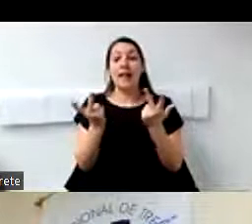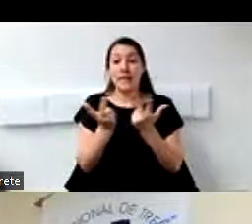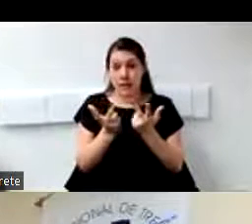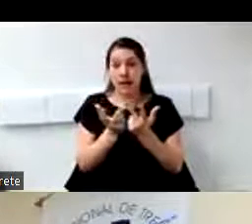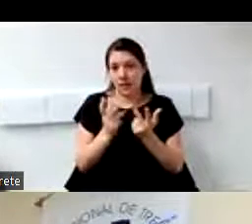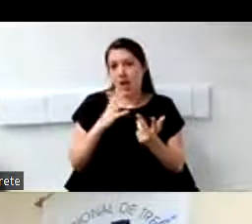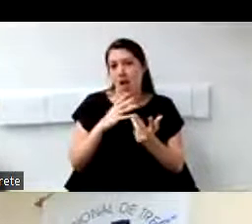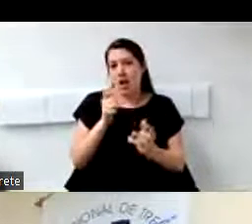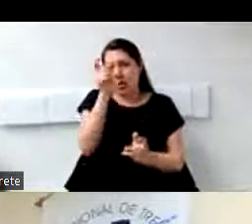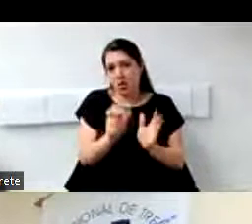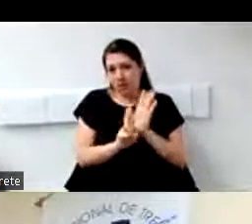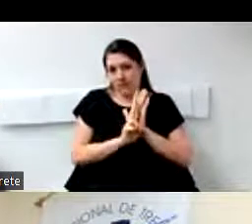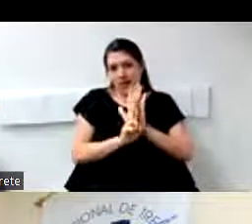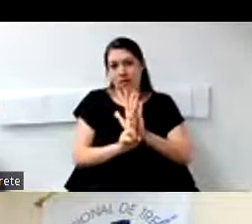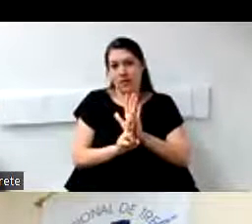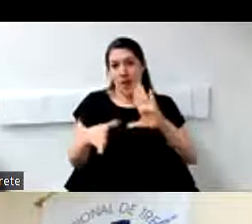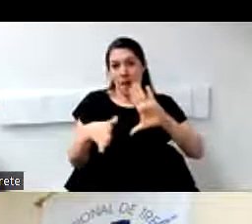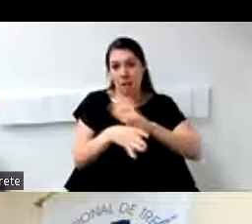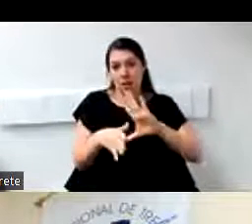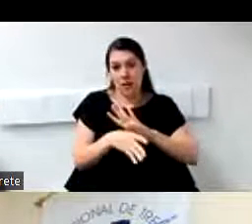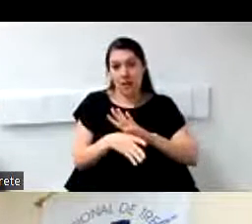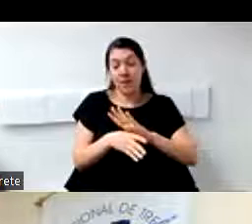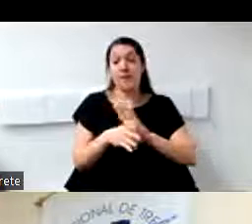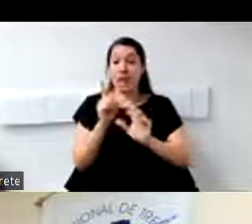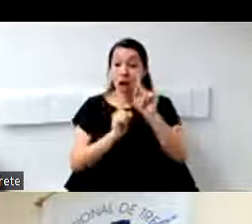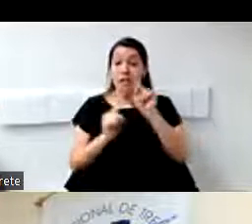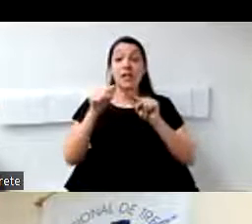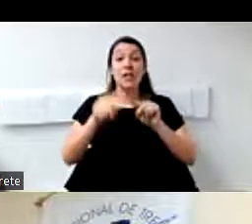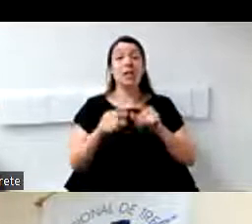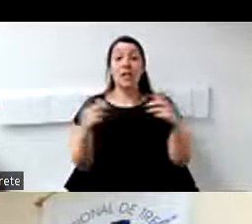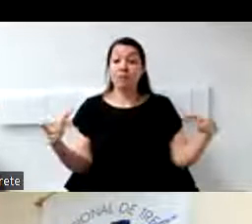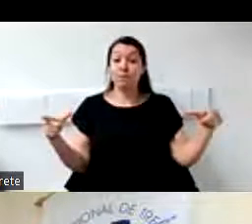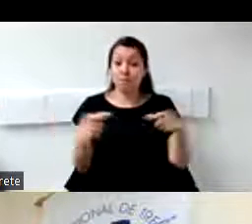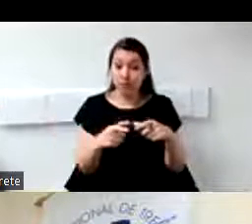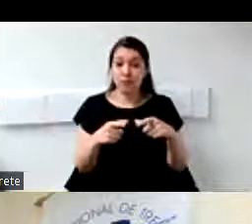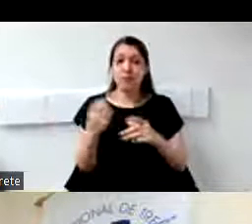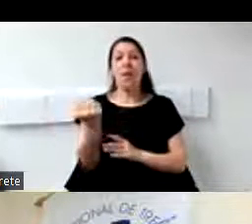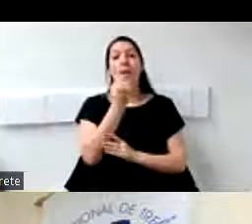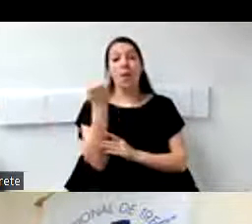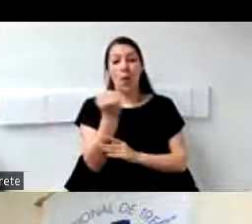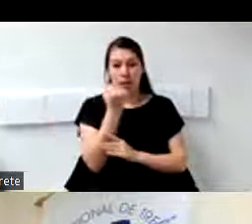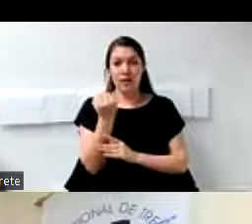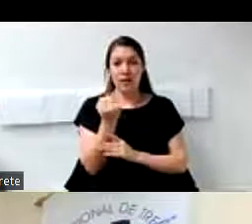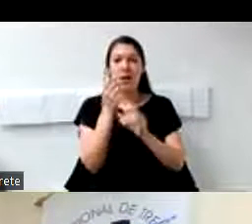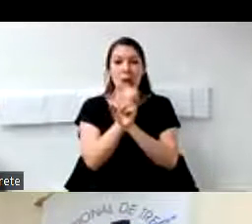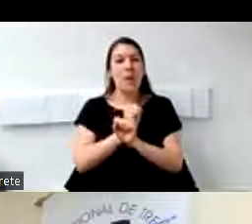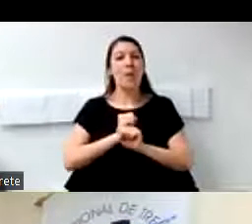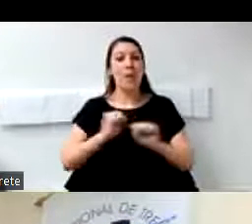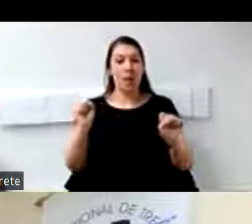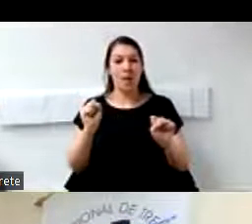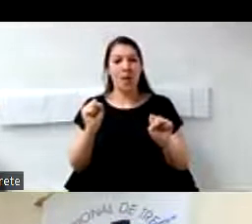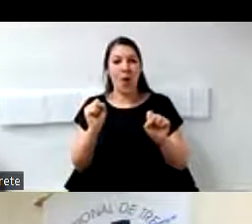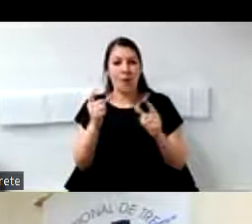del MIDES y a veces estas instancias ayudan justamente a vehiculizar estos pedidos de